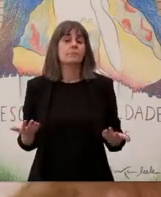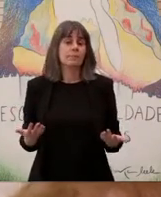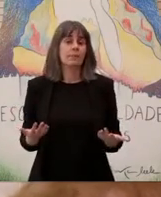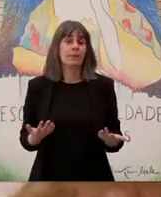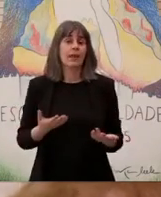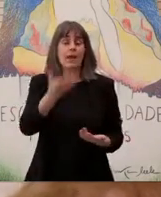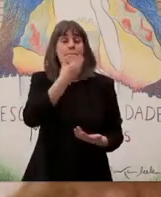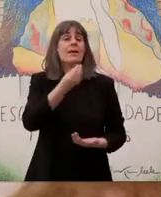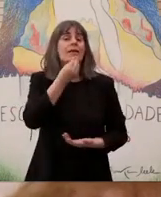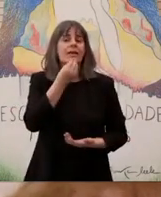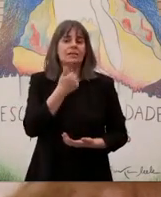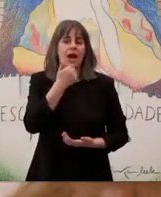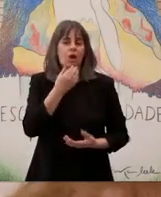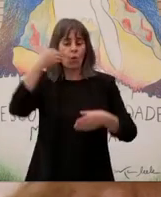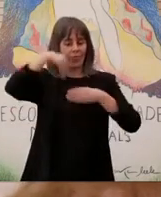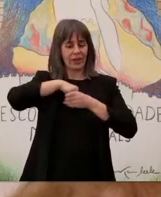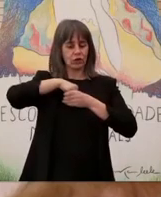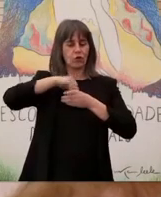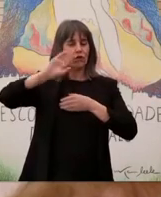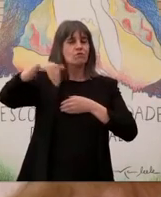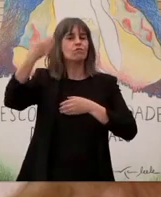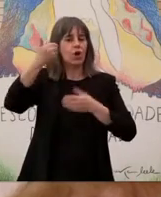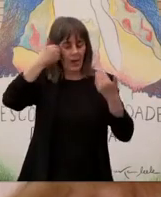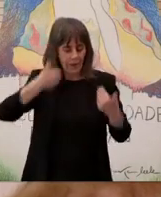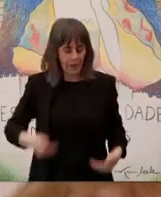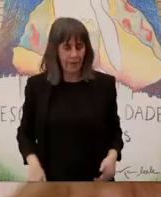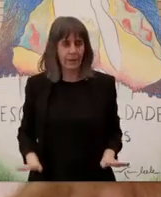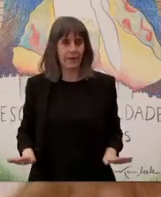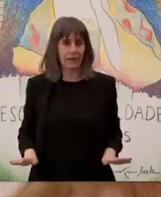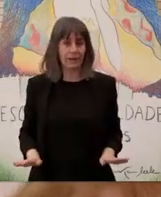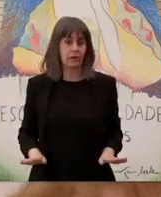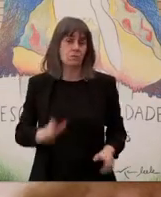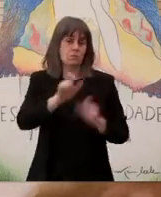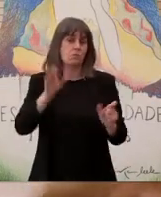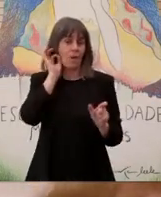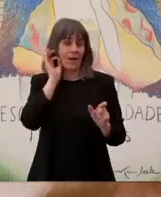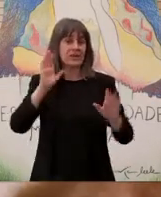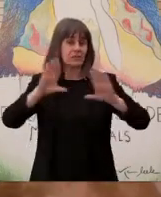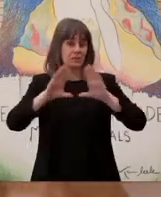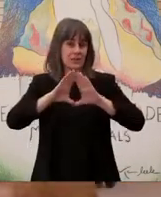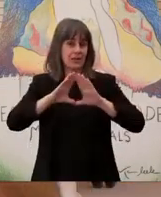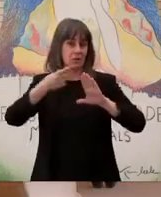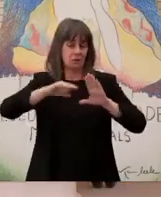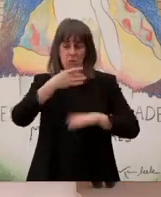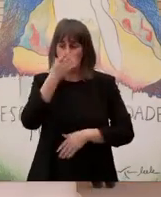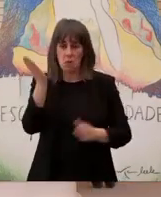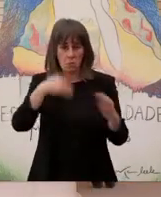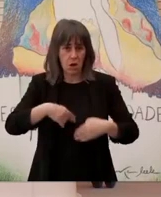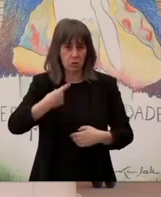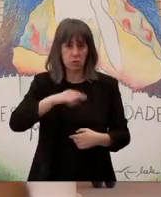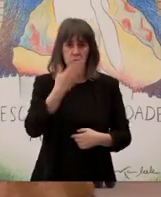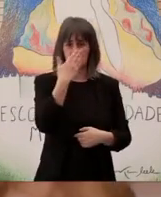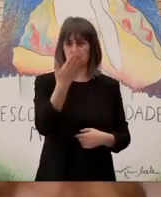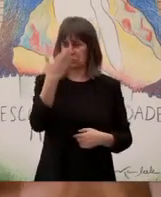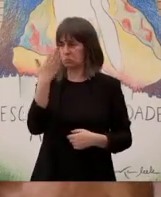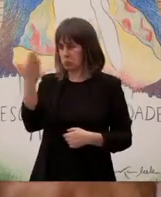a veces un elemento interior y exterior y cantos mujeres feministas somos deslenguadas se preocupa y es molesta y es la medo pues